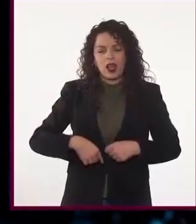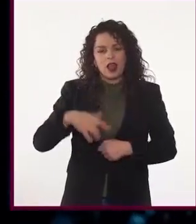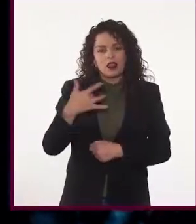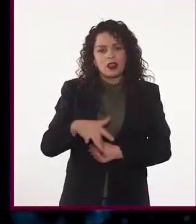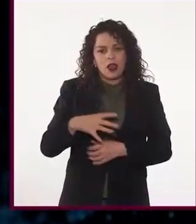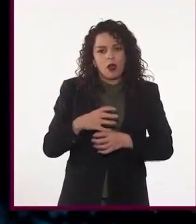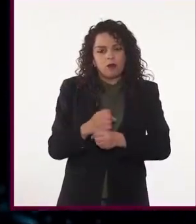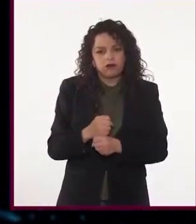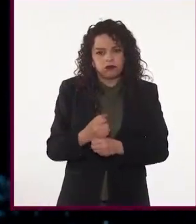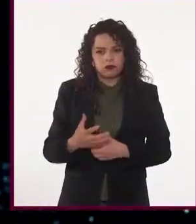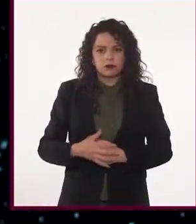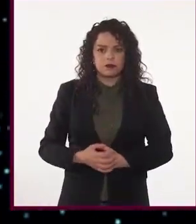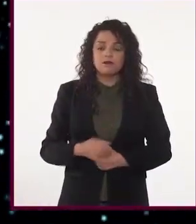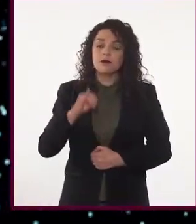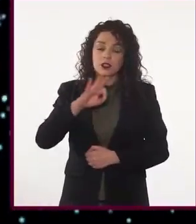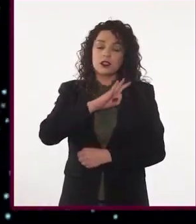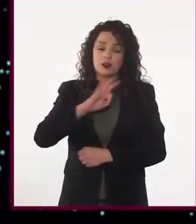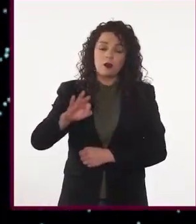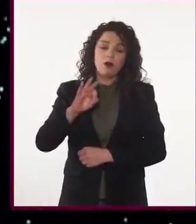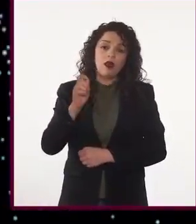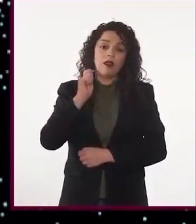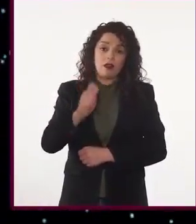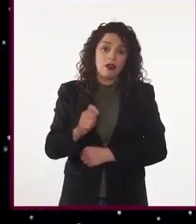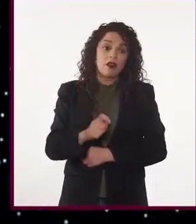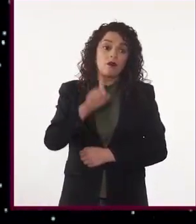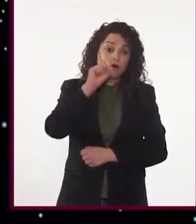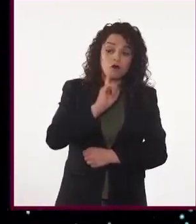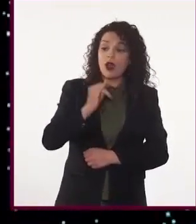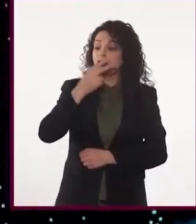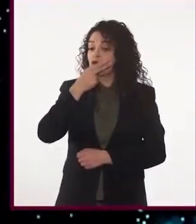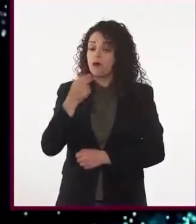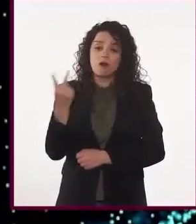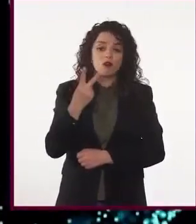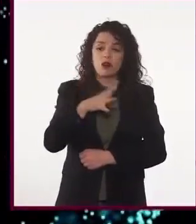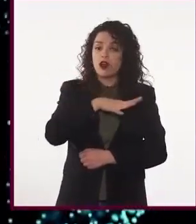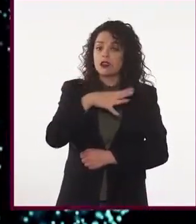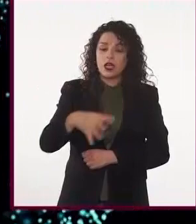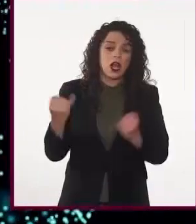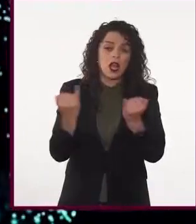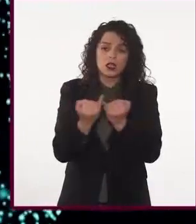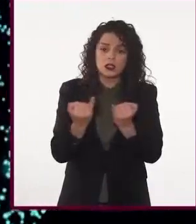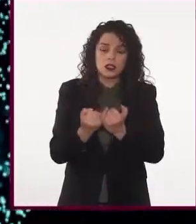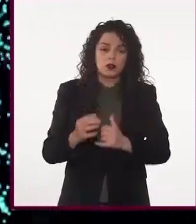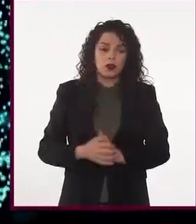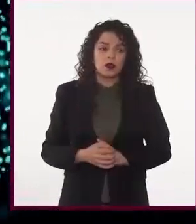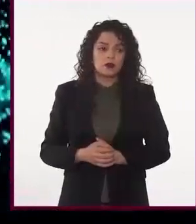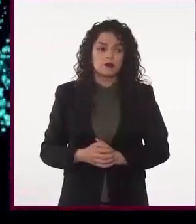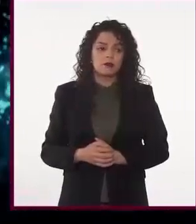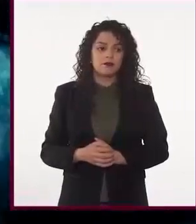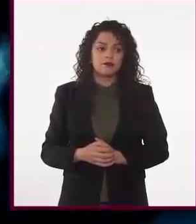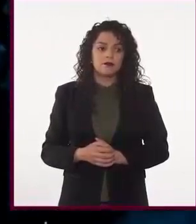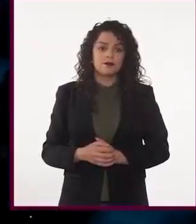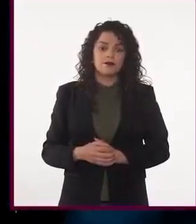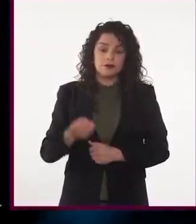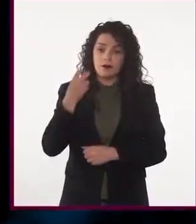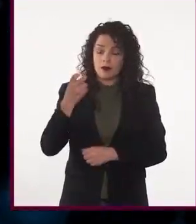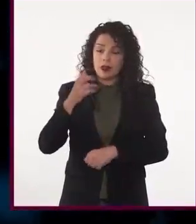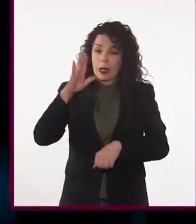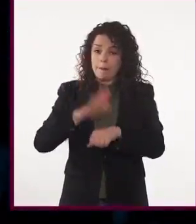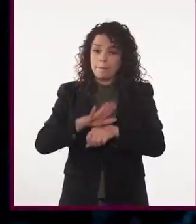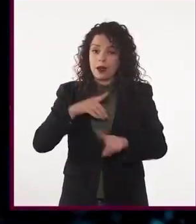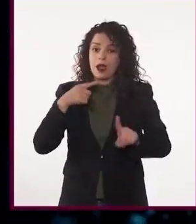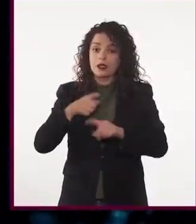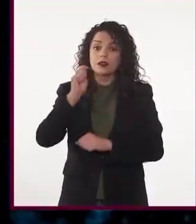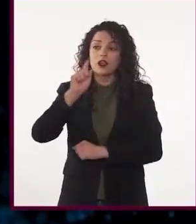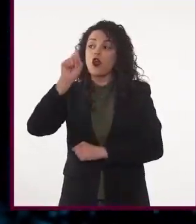puede afectar tanto a hombres como a mujeres en lo general. El acoso sexual laboral por lo general es empleado por